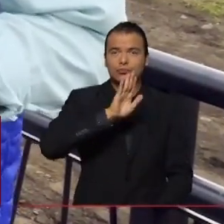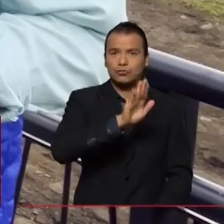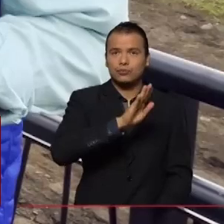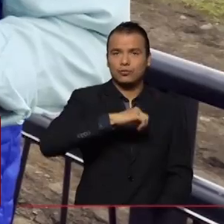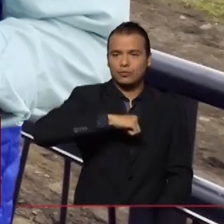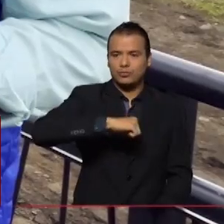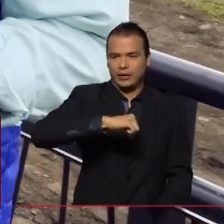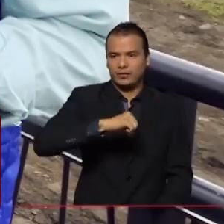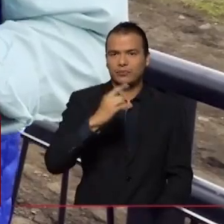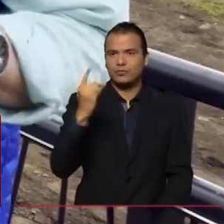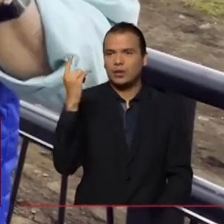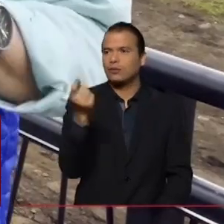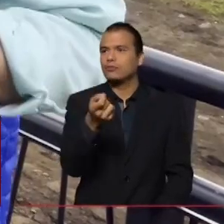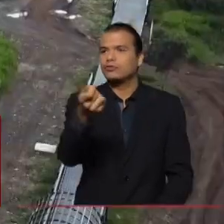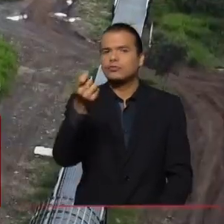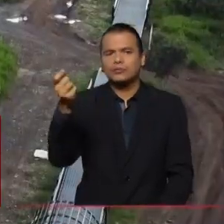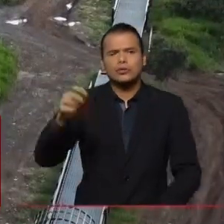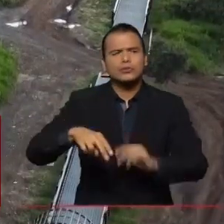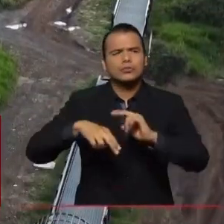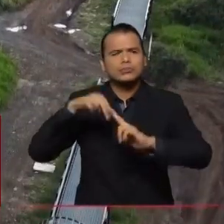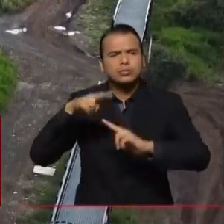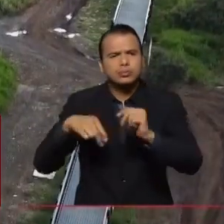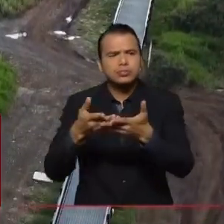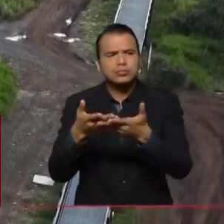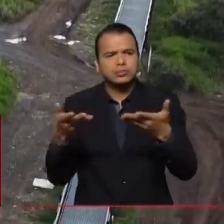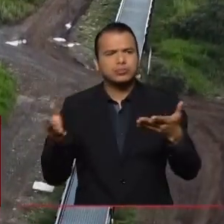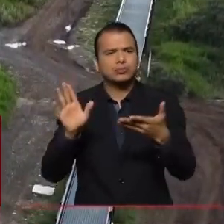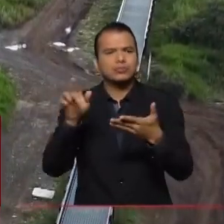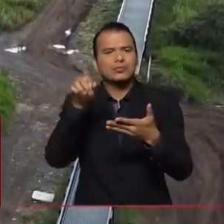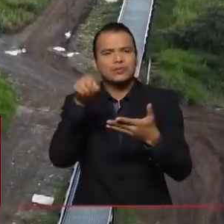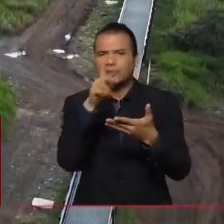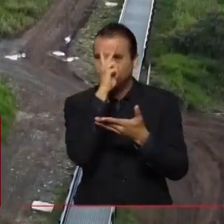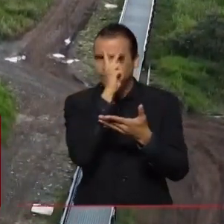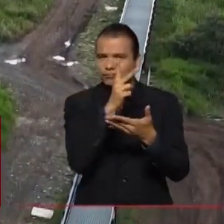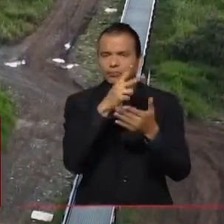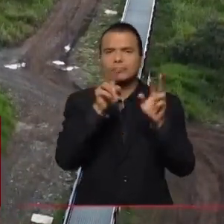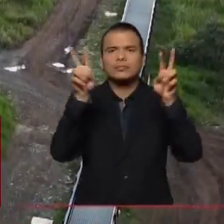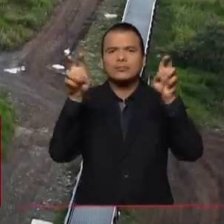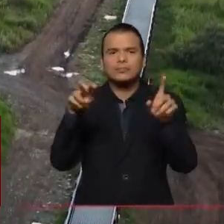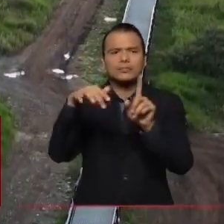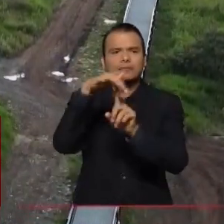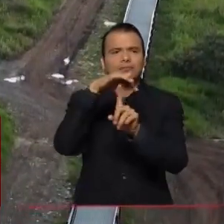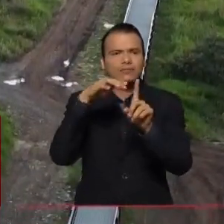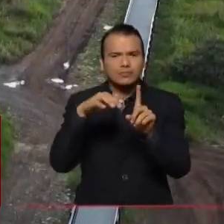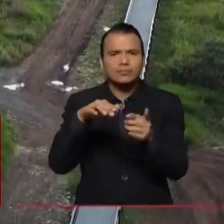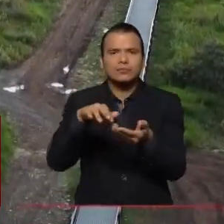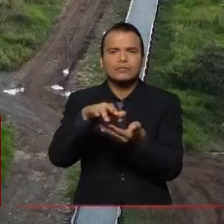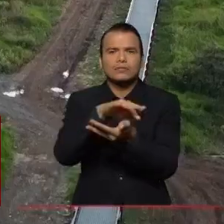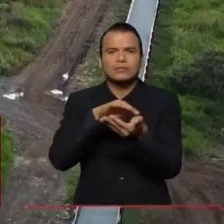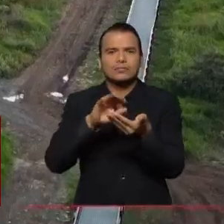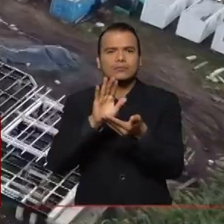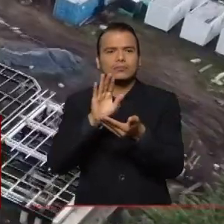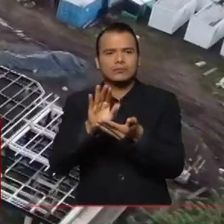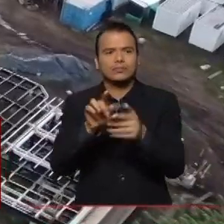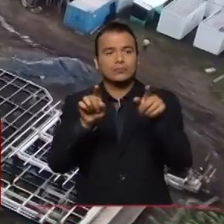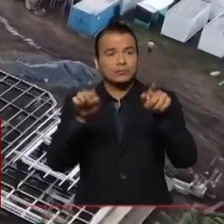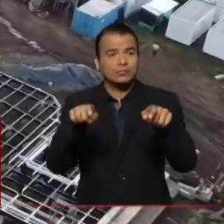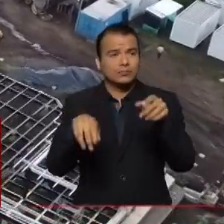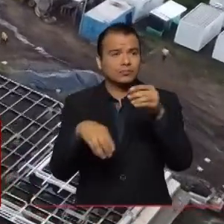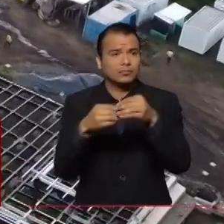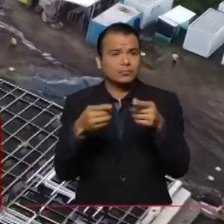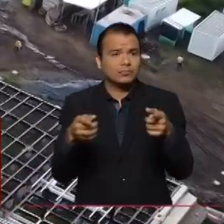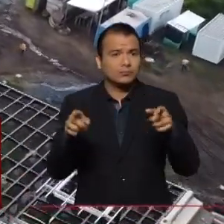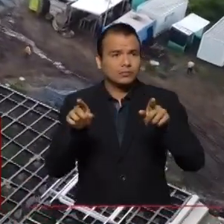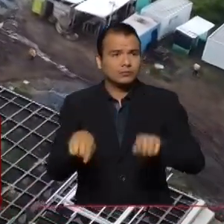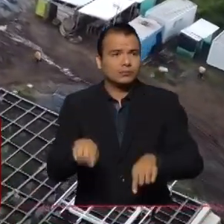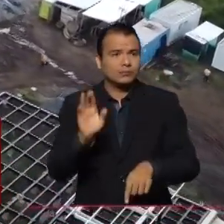cualquier intervención que se haga debe respetar lo ambiental, lo ecológico, el ecosistema. Algo importante, que la administración,